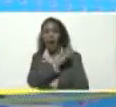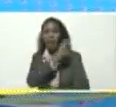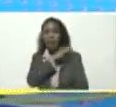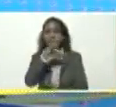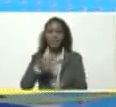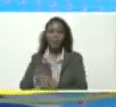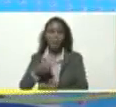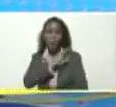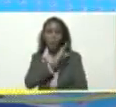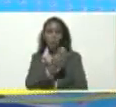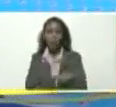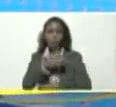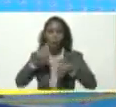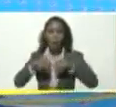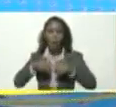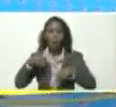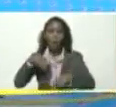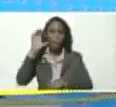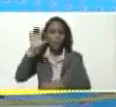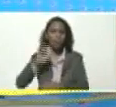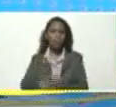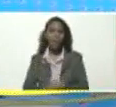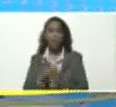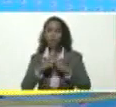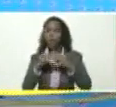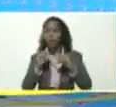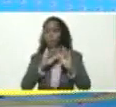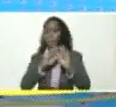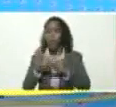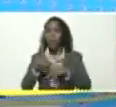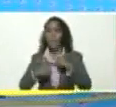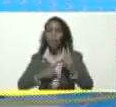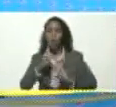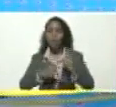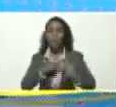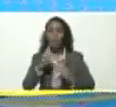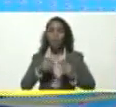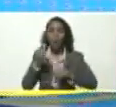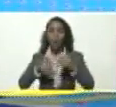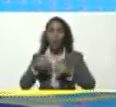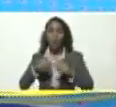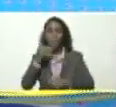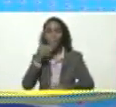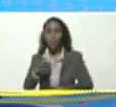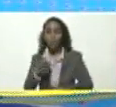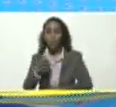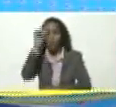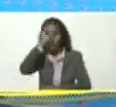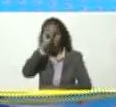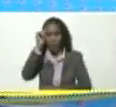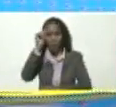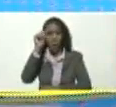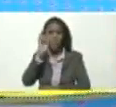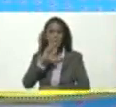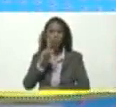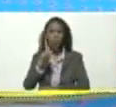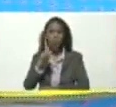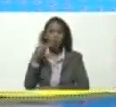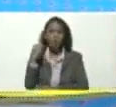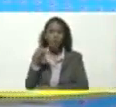al Poder Electoral del país. Todo el apoyo al proceso electoral del próximo domingo 21